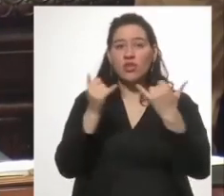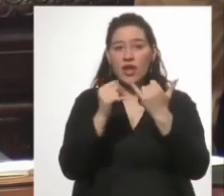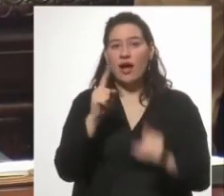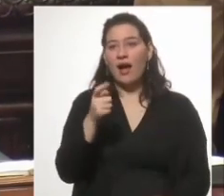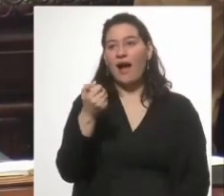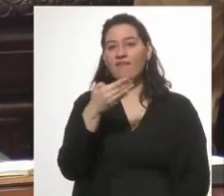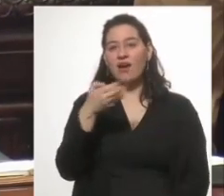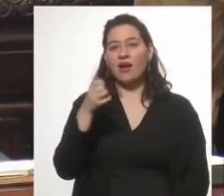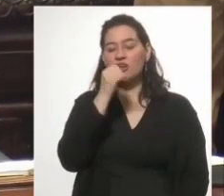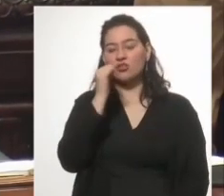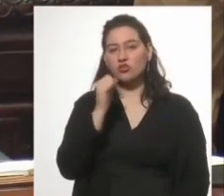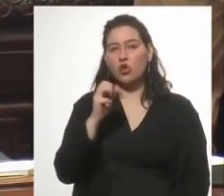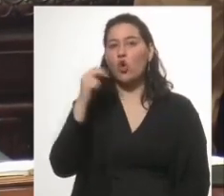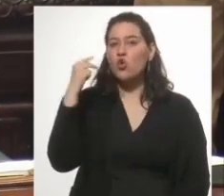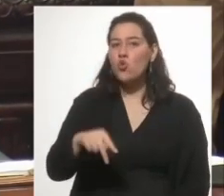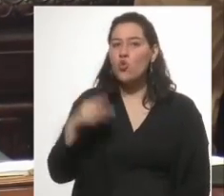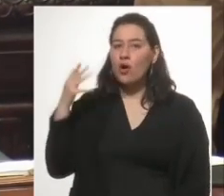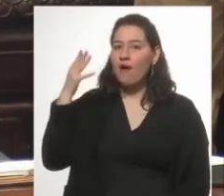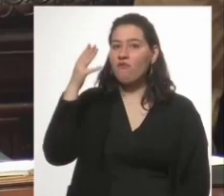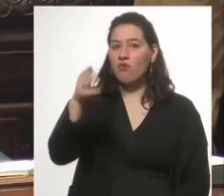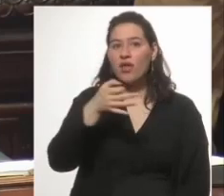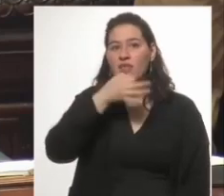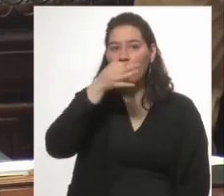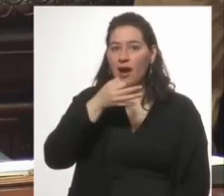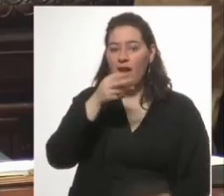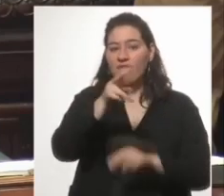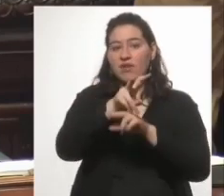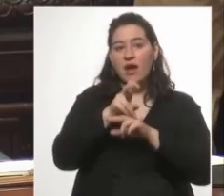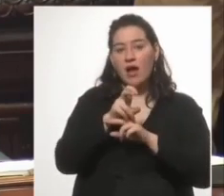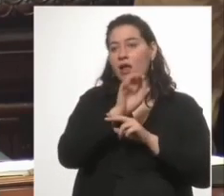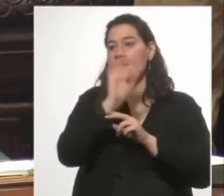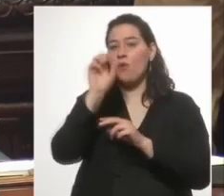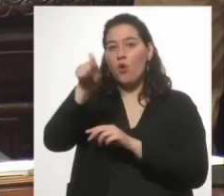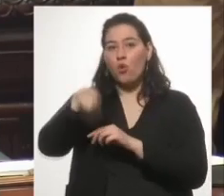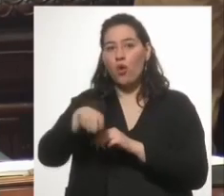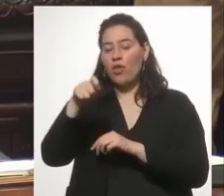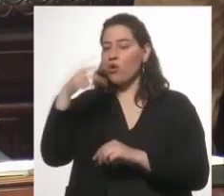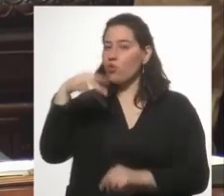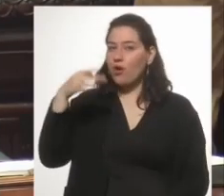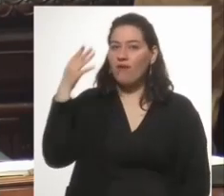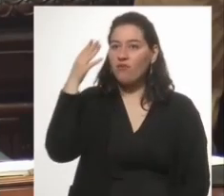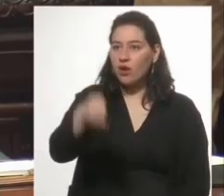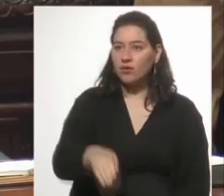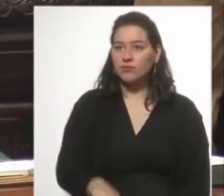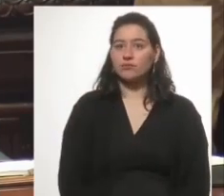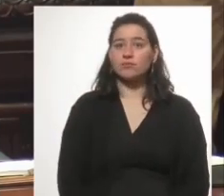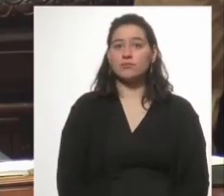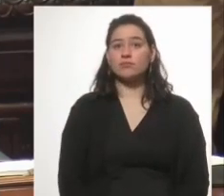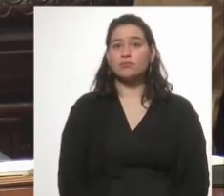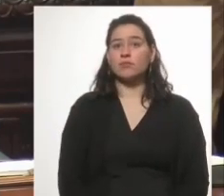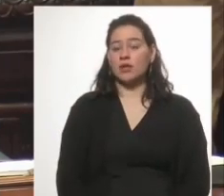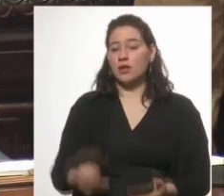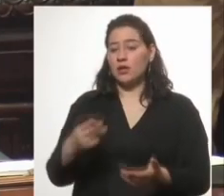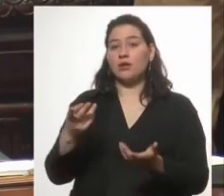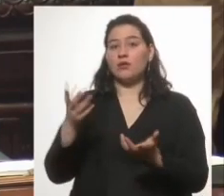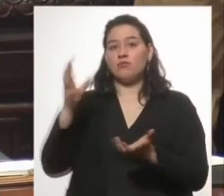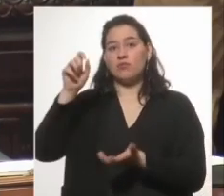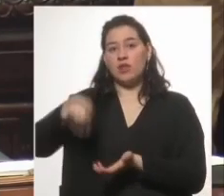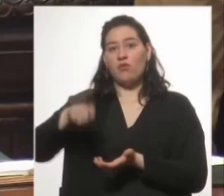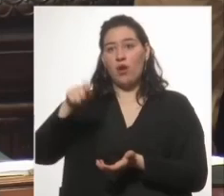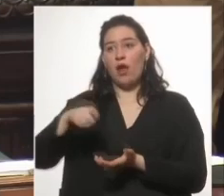no fue nunca a declarar ni a Fiscalía ni al juzgado. Y el juzgado y el Tribunal de Apelaciones